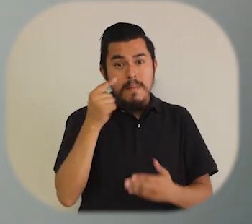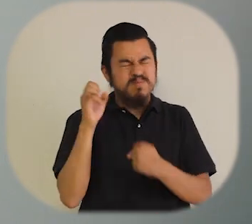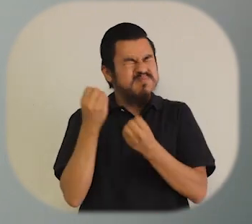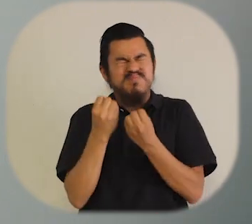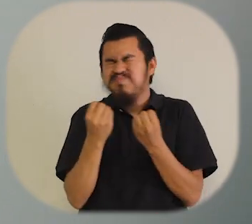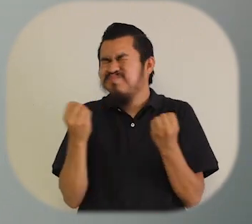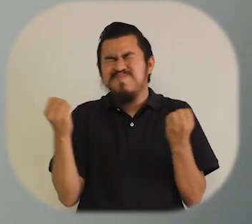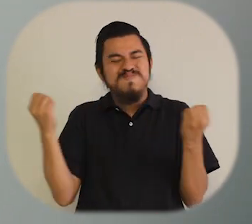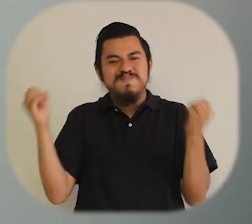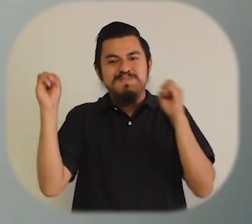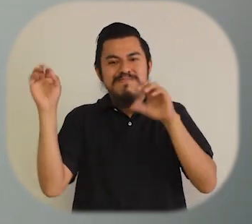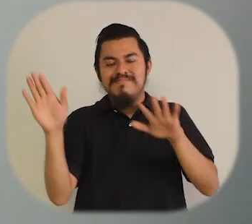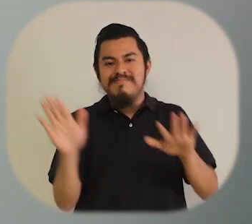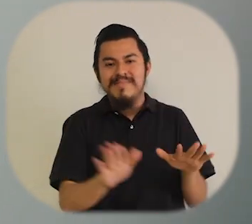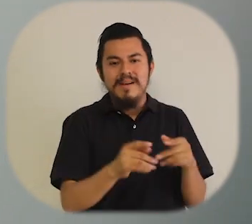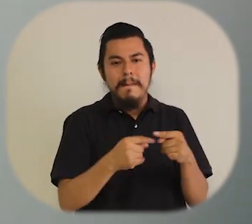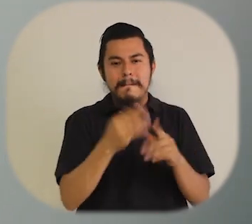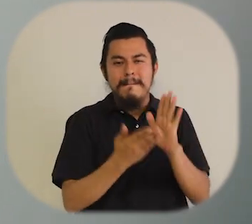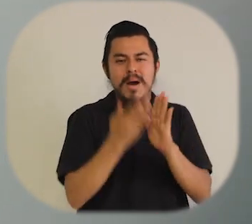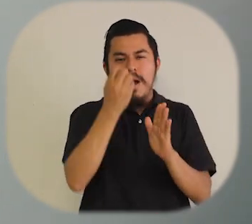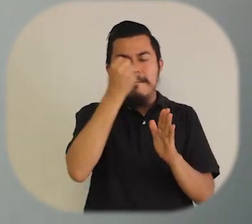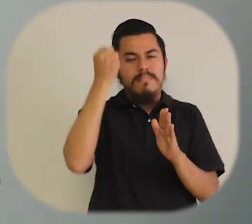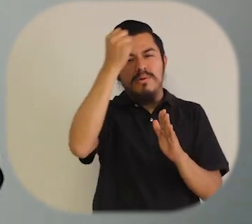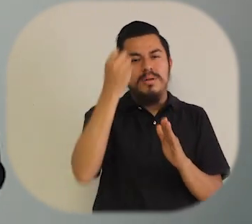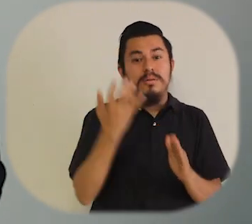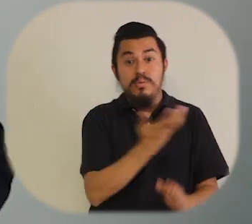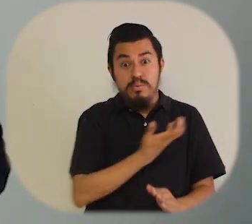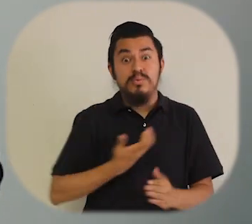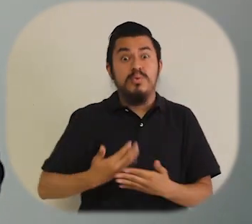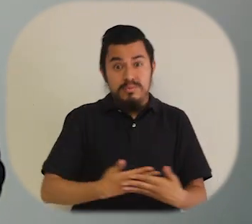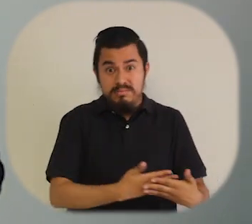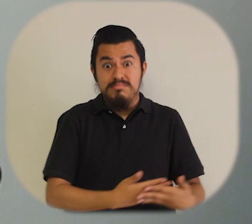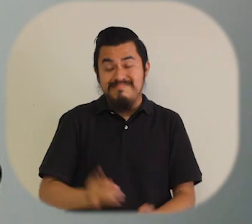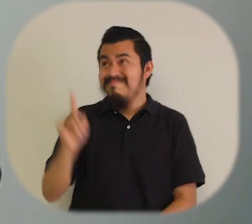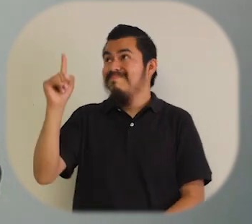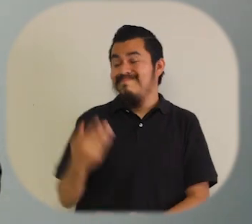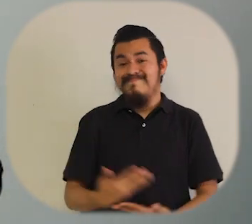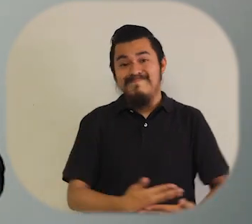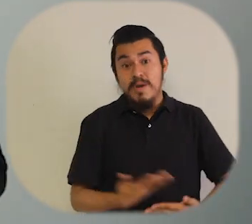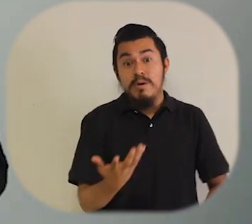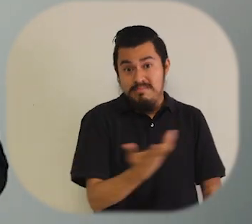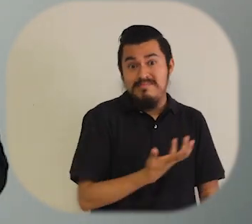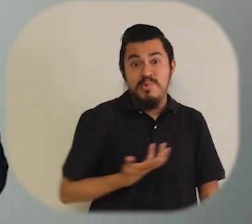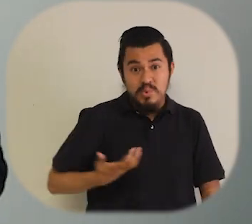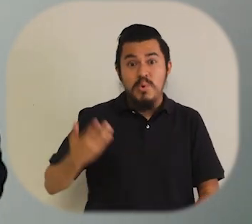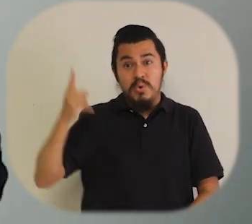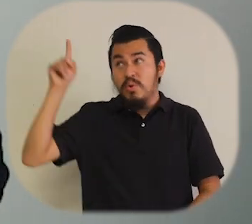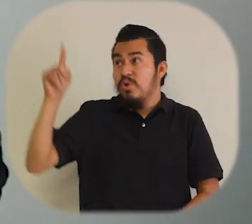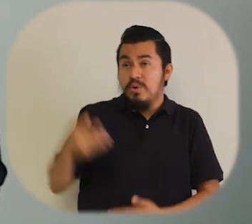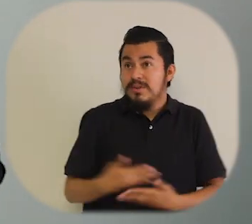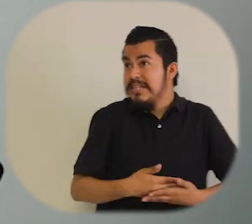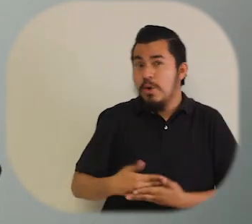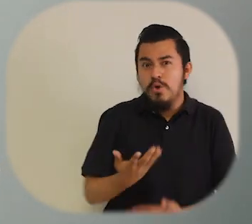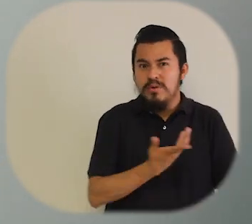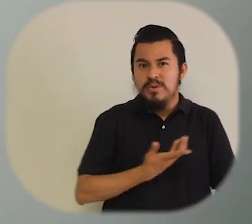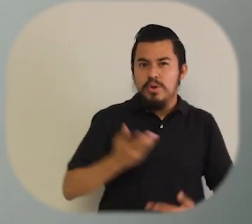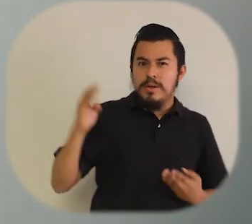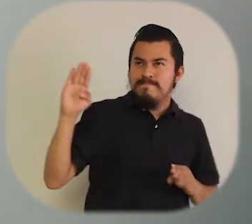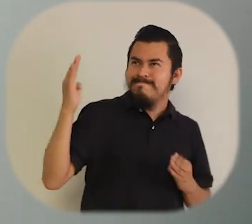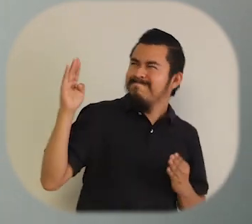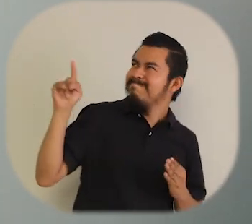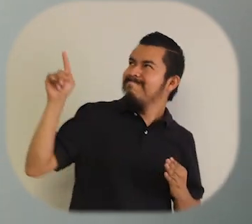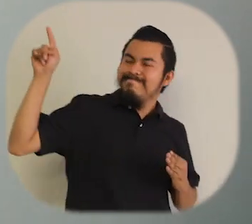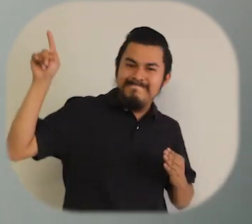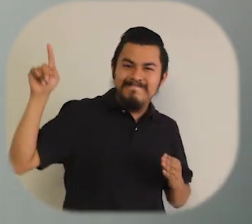varias bendiciones, pero lo más importante es que desde el principio fuimos creados como hijos de Dios. Nosotros que somos hijos tenemos la imagen de